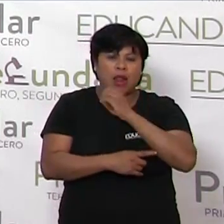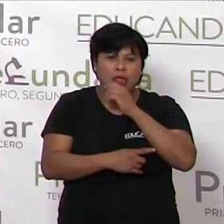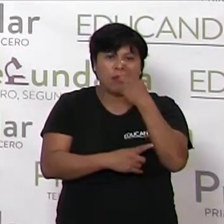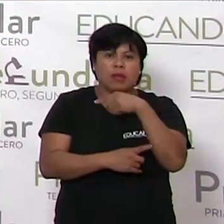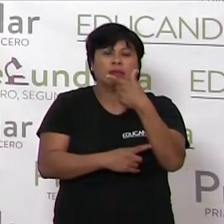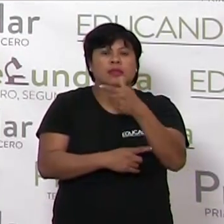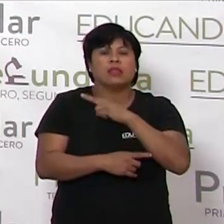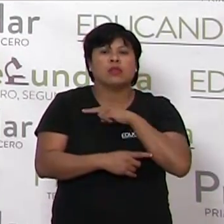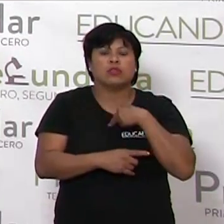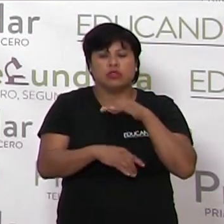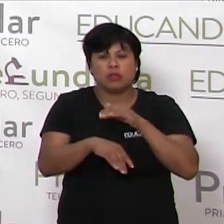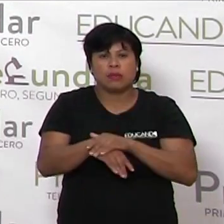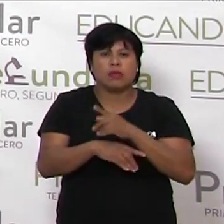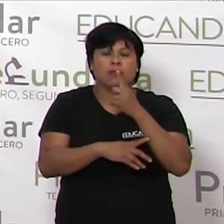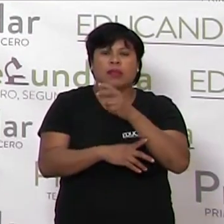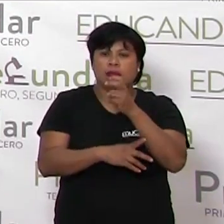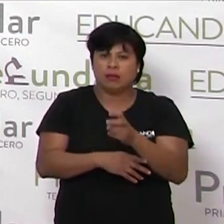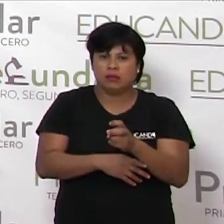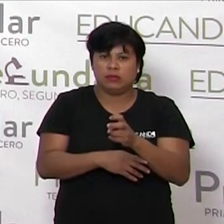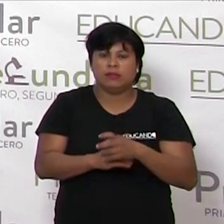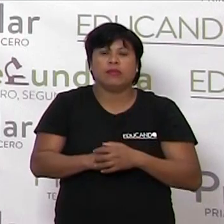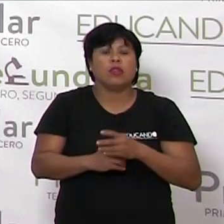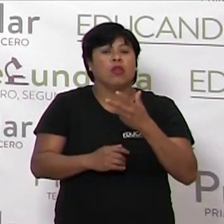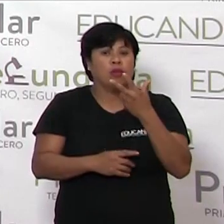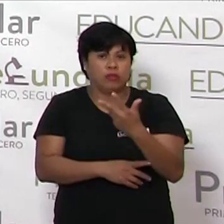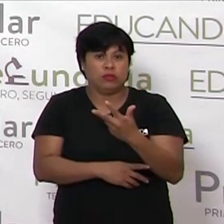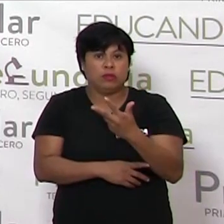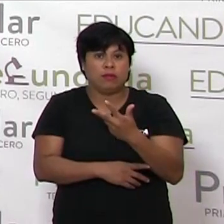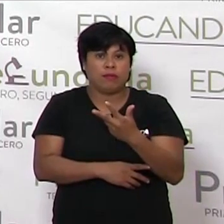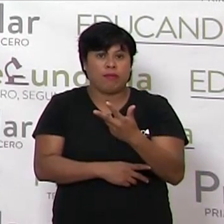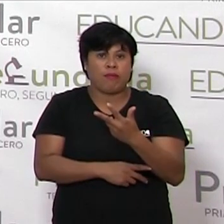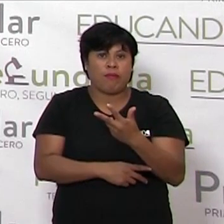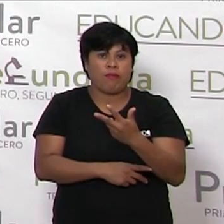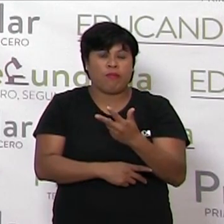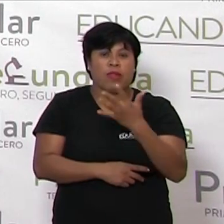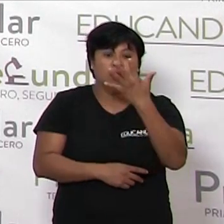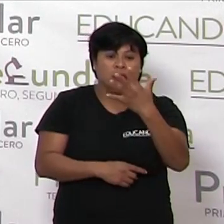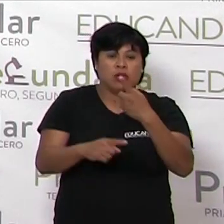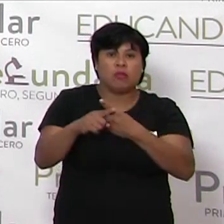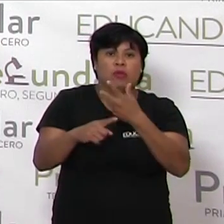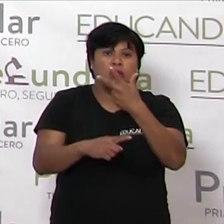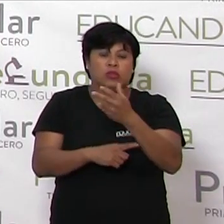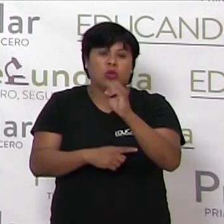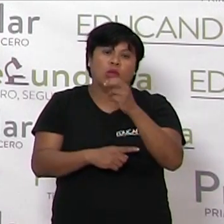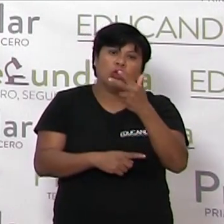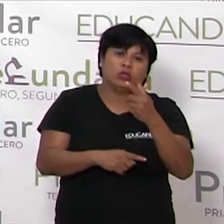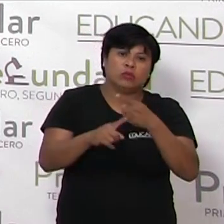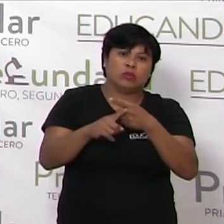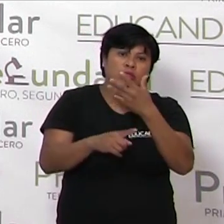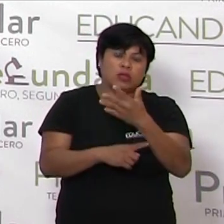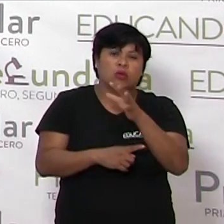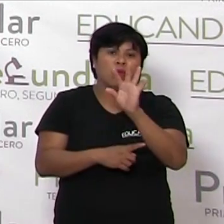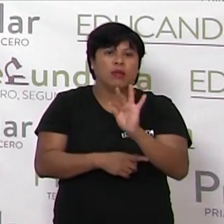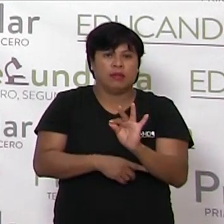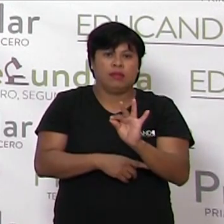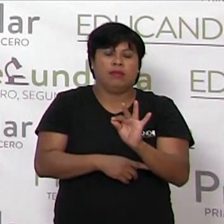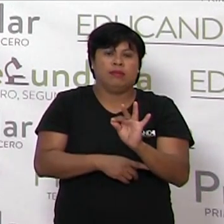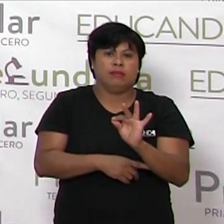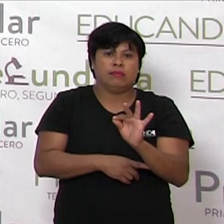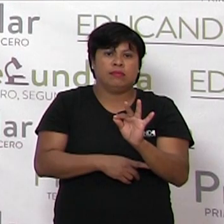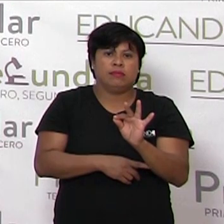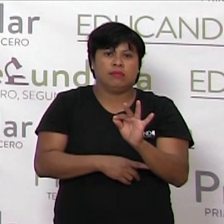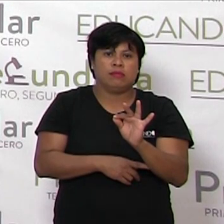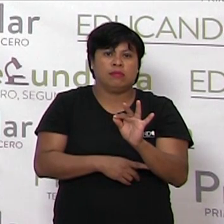helados para 7 de nuestros amigos o 7 de nuestras amigas. 8. 5 por 8 o 8 por 5 son